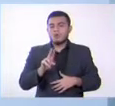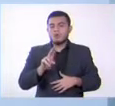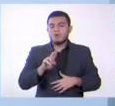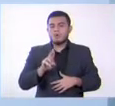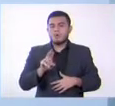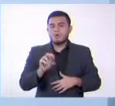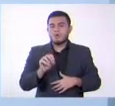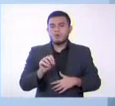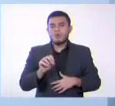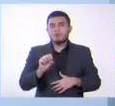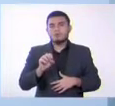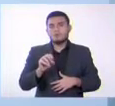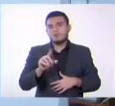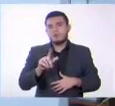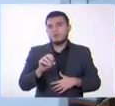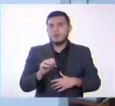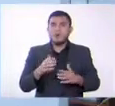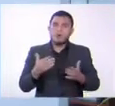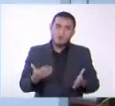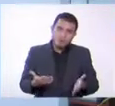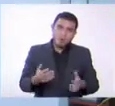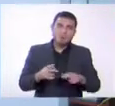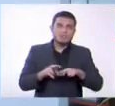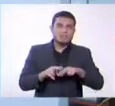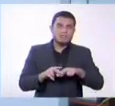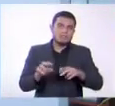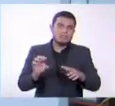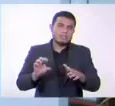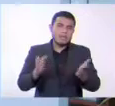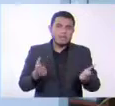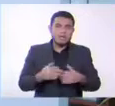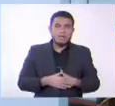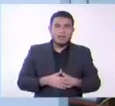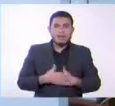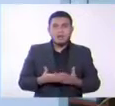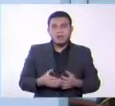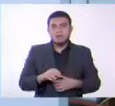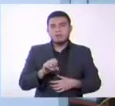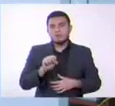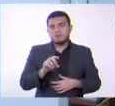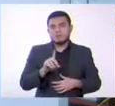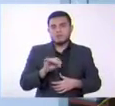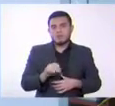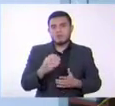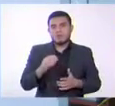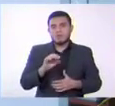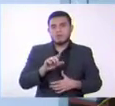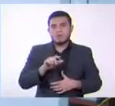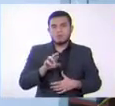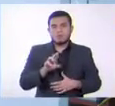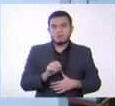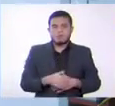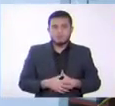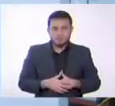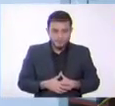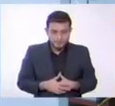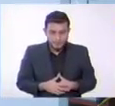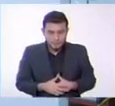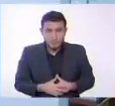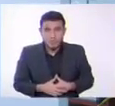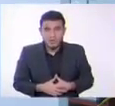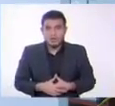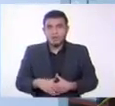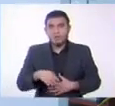sal común. Este está formado por átomos de sodio y cloro. El